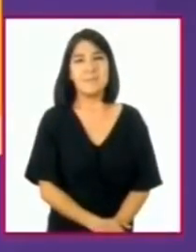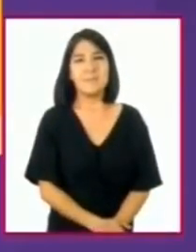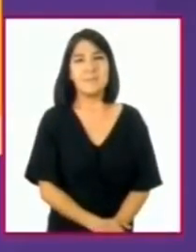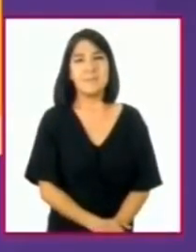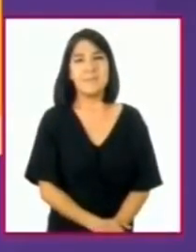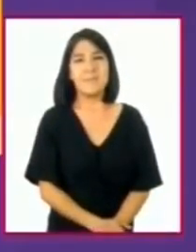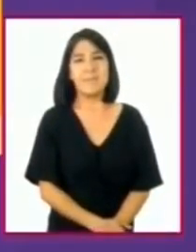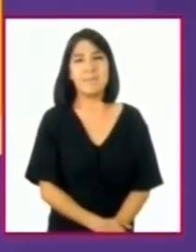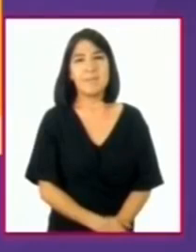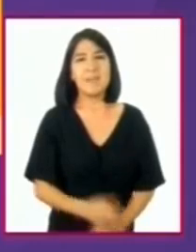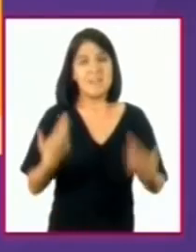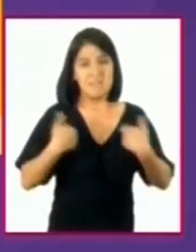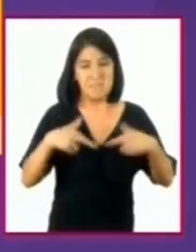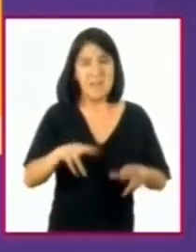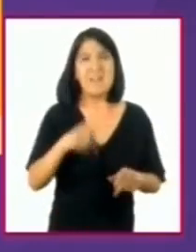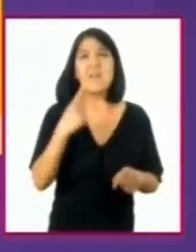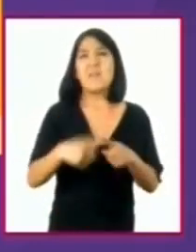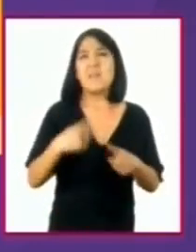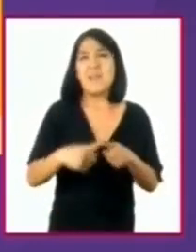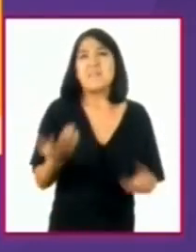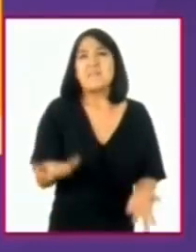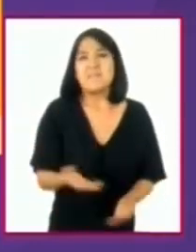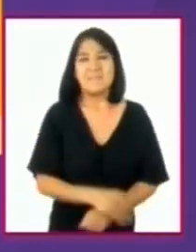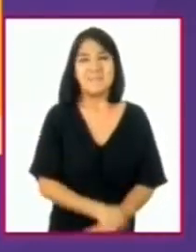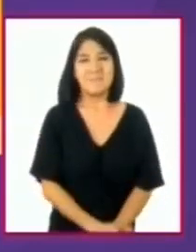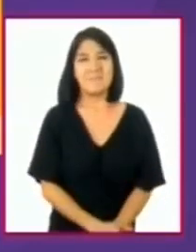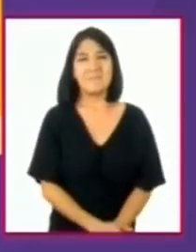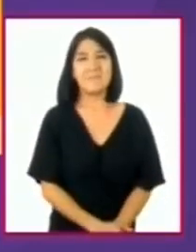¿A quién representa?